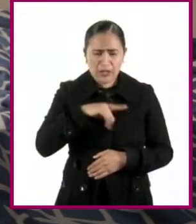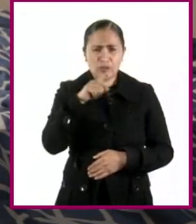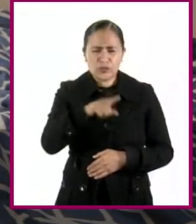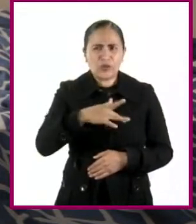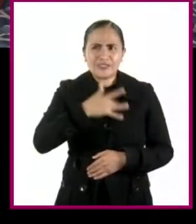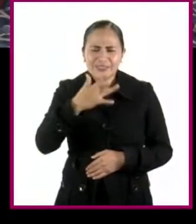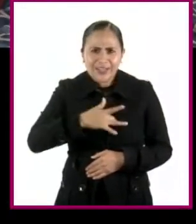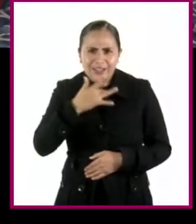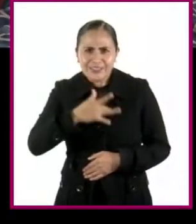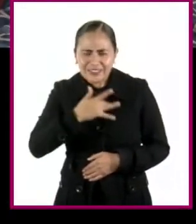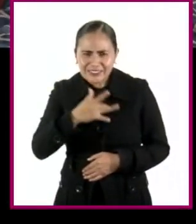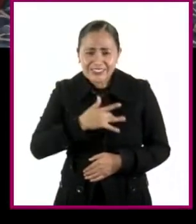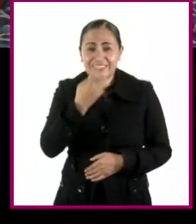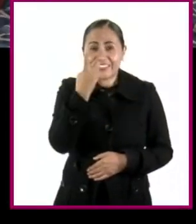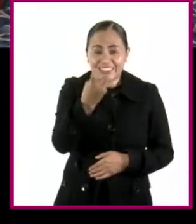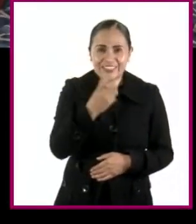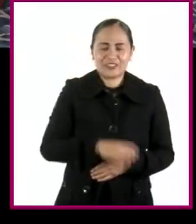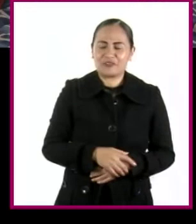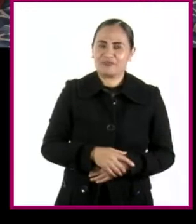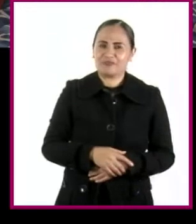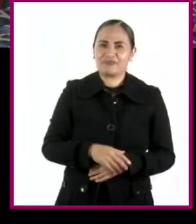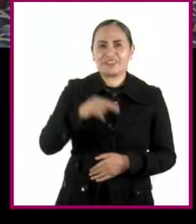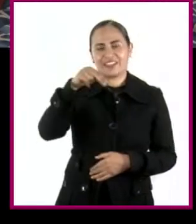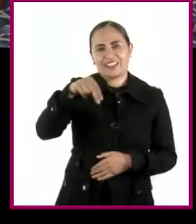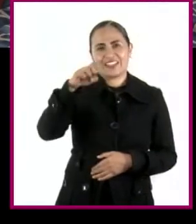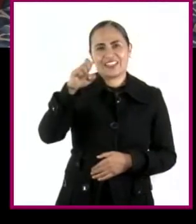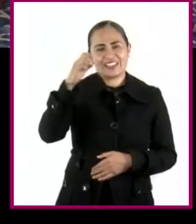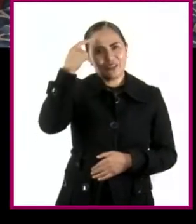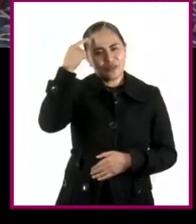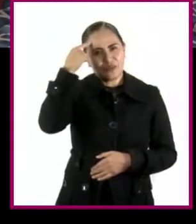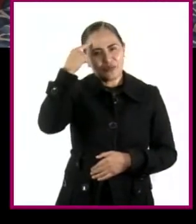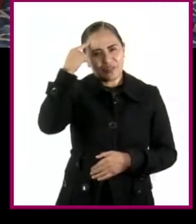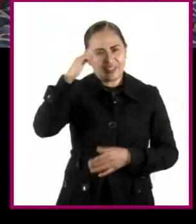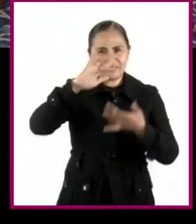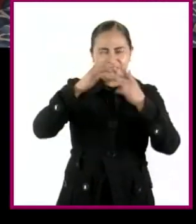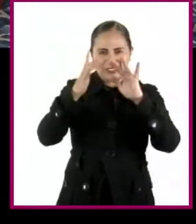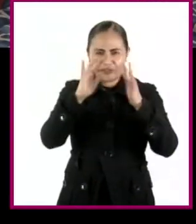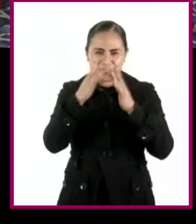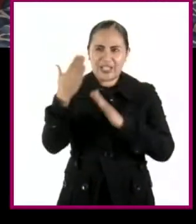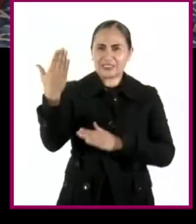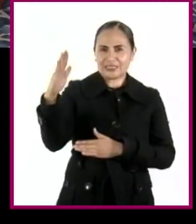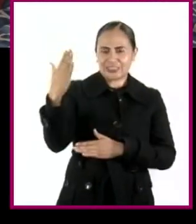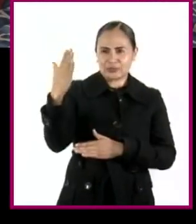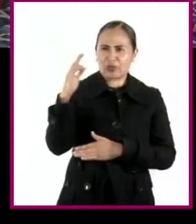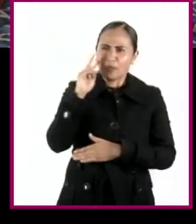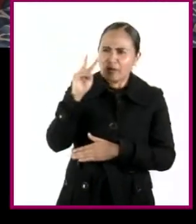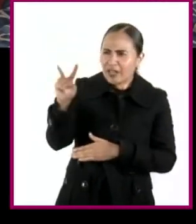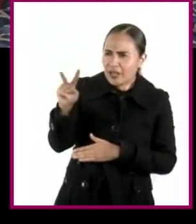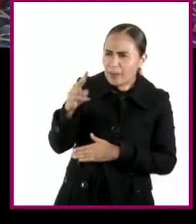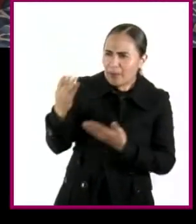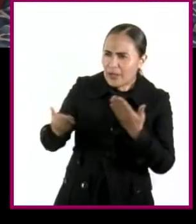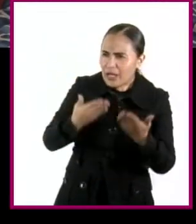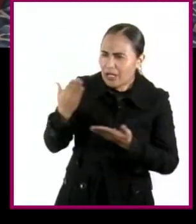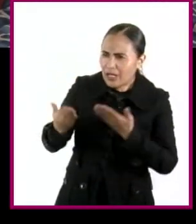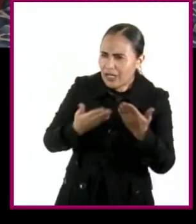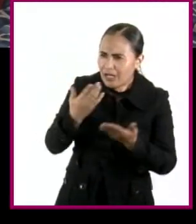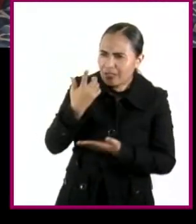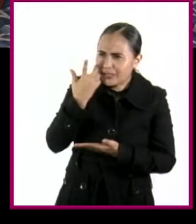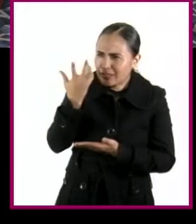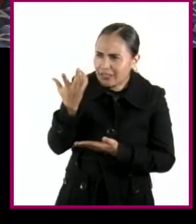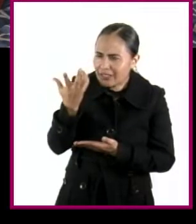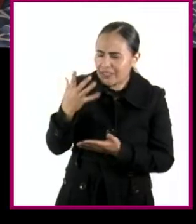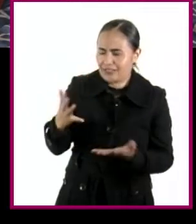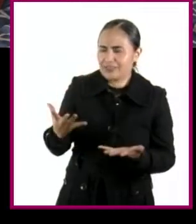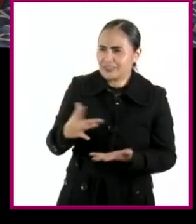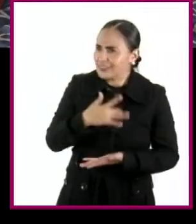esas sensaciones fueron gracias a las denominadas neuronas espejo. Es cuando un espectador ve a alguien bailando y prácticamente